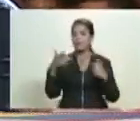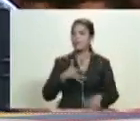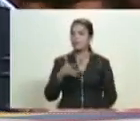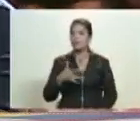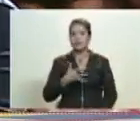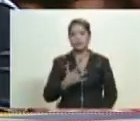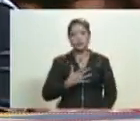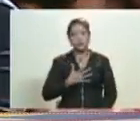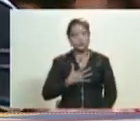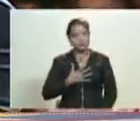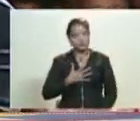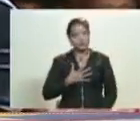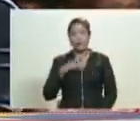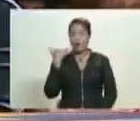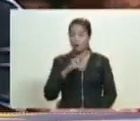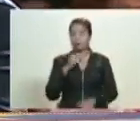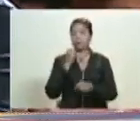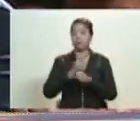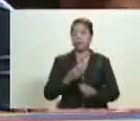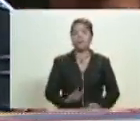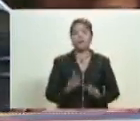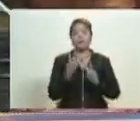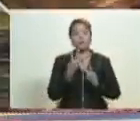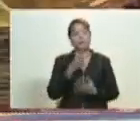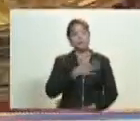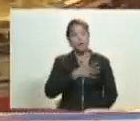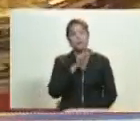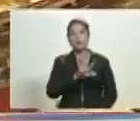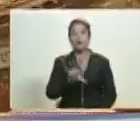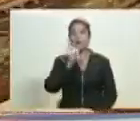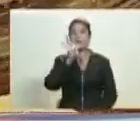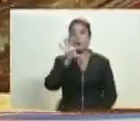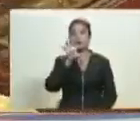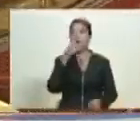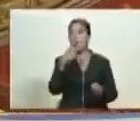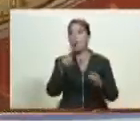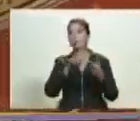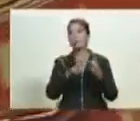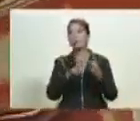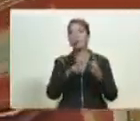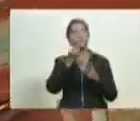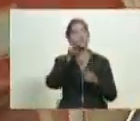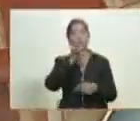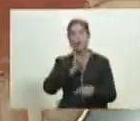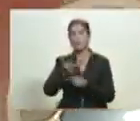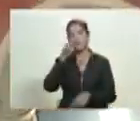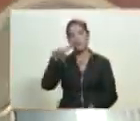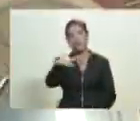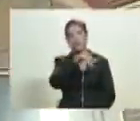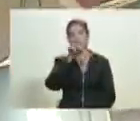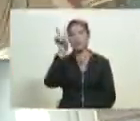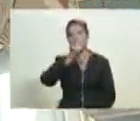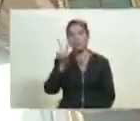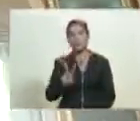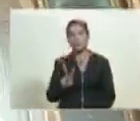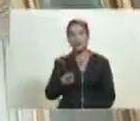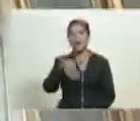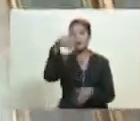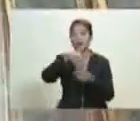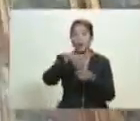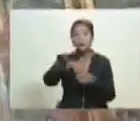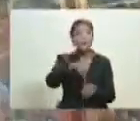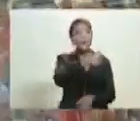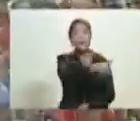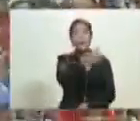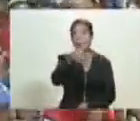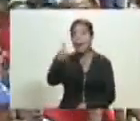sentirnos que tenemos una tarea de vida por la patria, y otro, no fallarle nunca al pueblo de Venezuela, que votó por cada